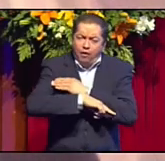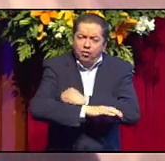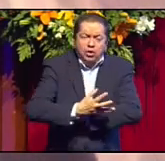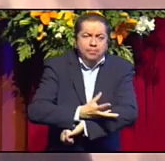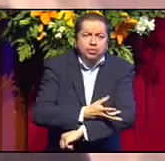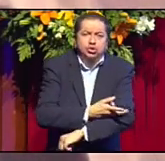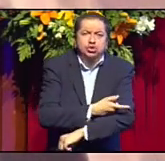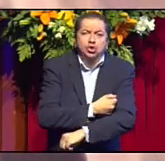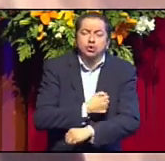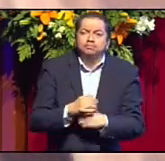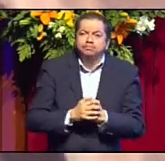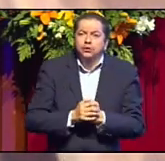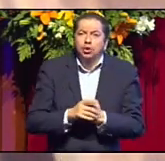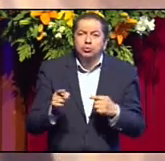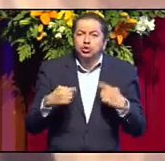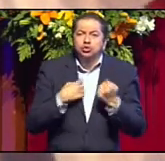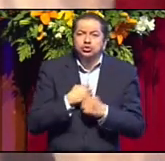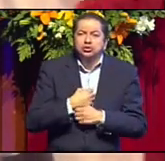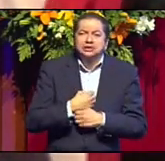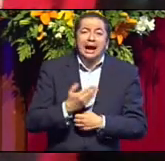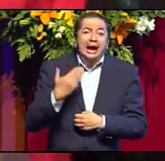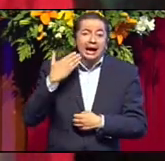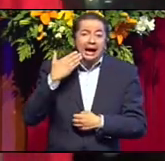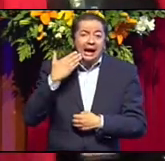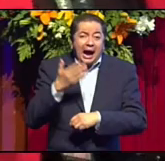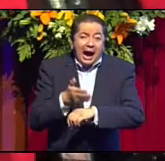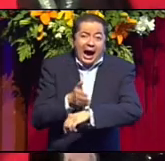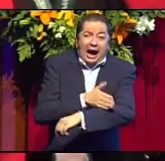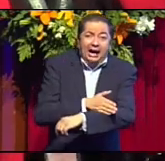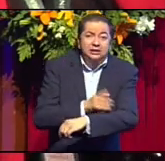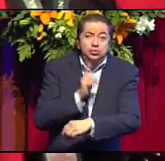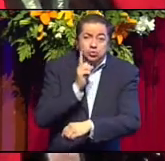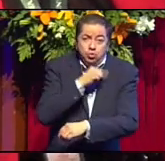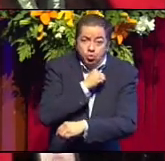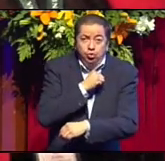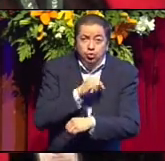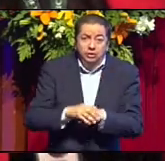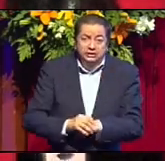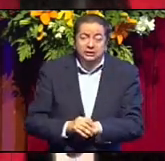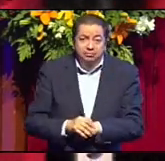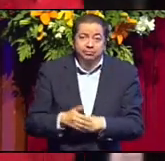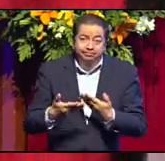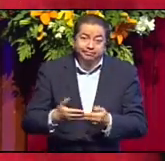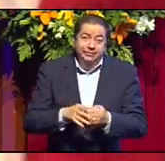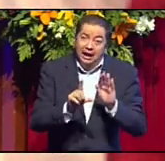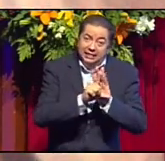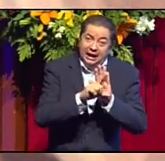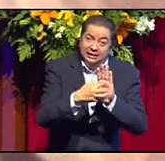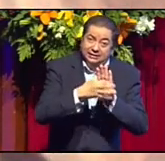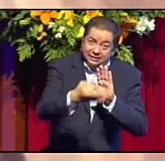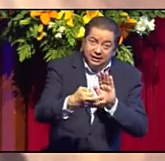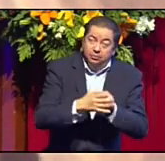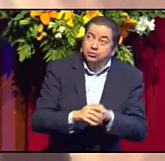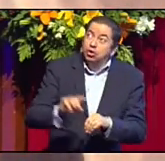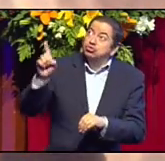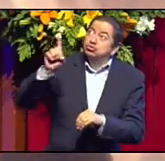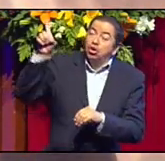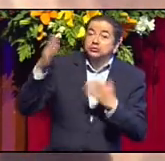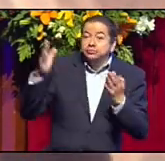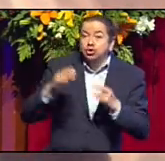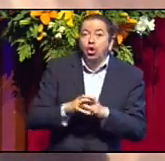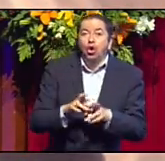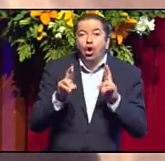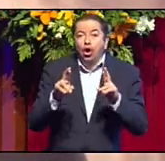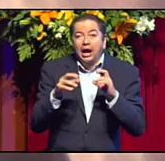emoción. Cuando es nuestra penúltima cuenta pública, si así lo determinan las leyes, así lo establece Dios, que podamos llegar a la